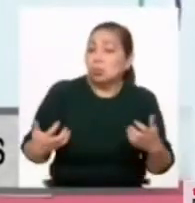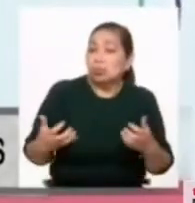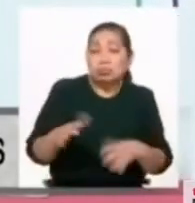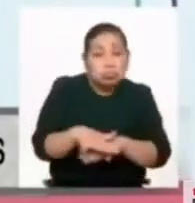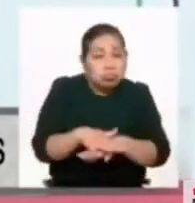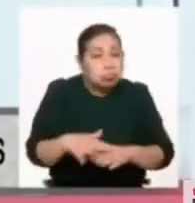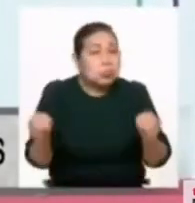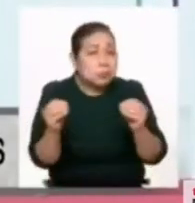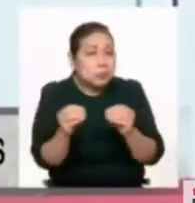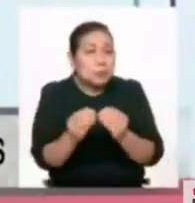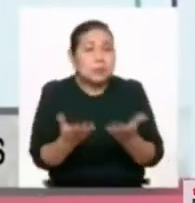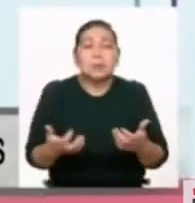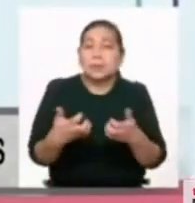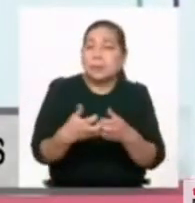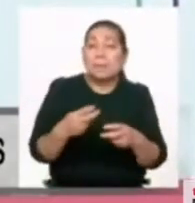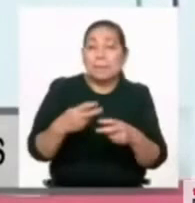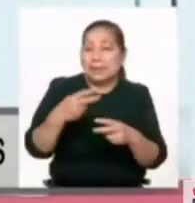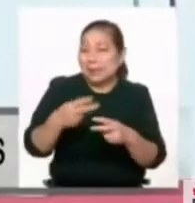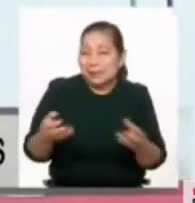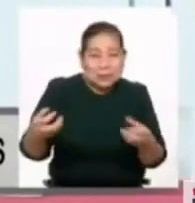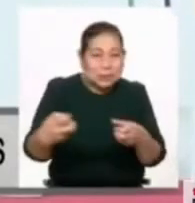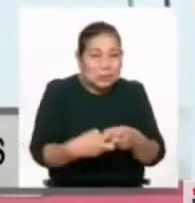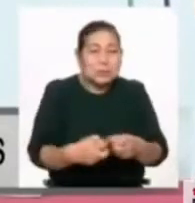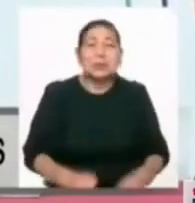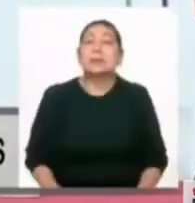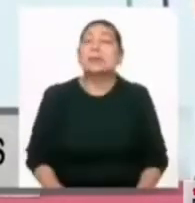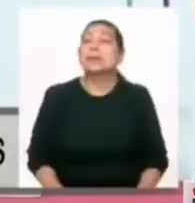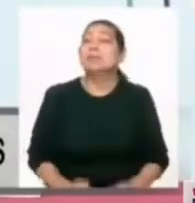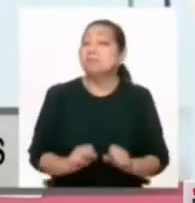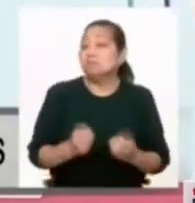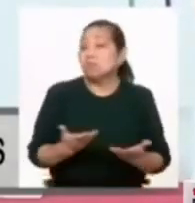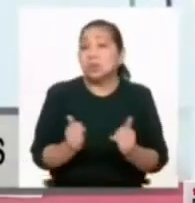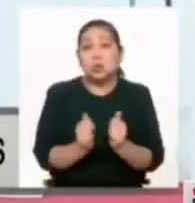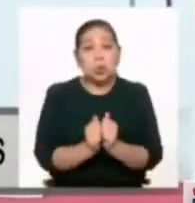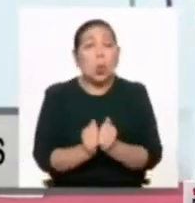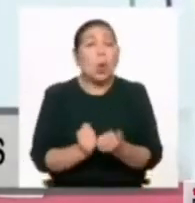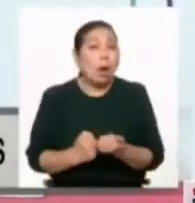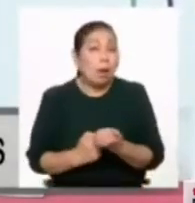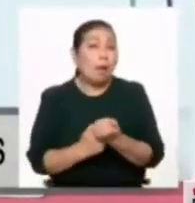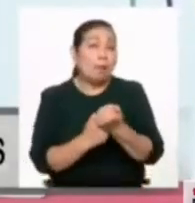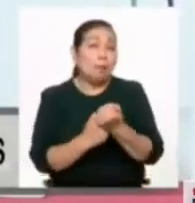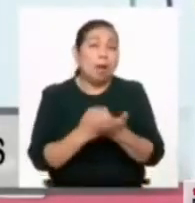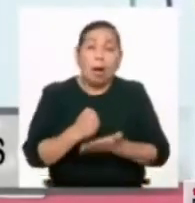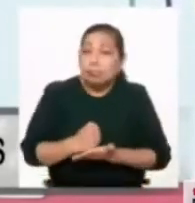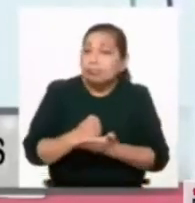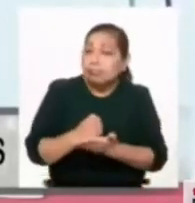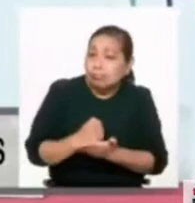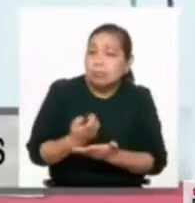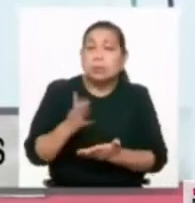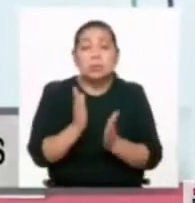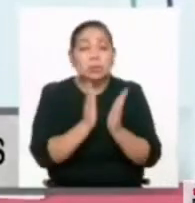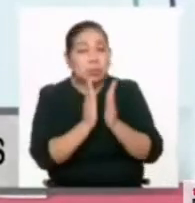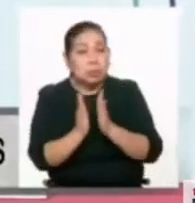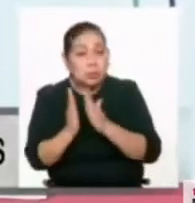organizar mediante estas juntas vecinales y, por supuesto, con la ayuda, con la cooperación para